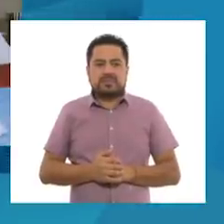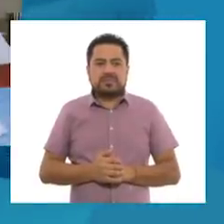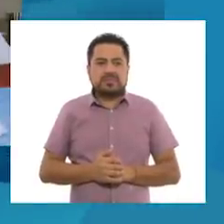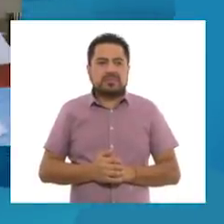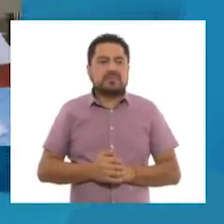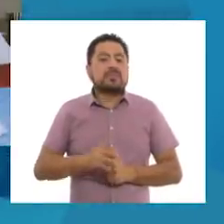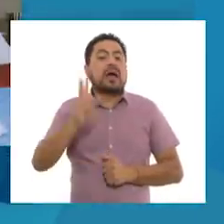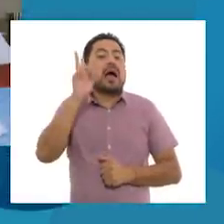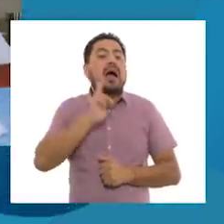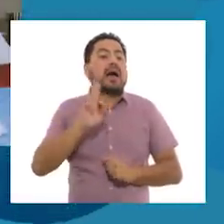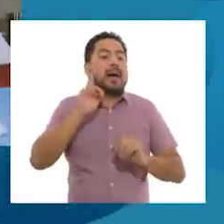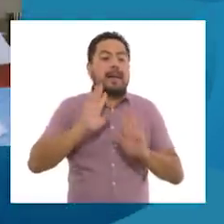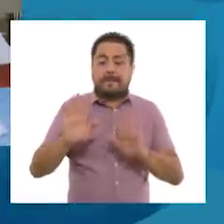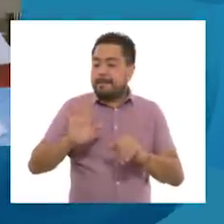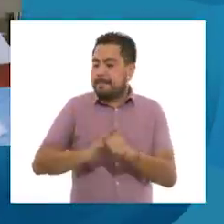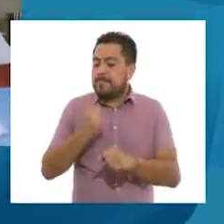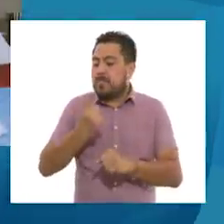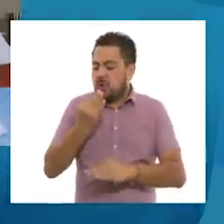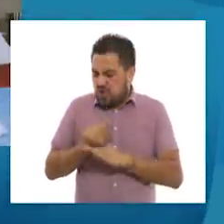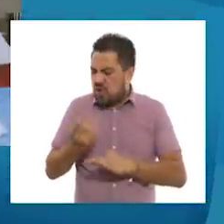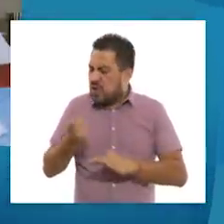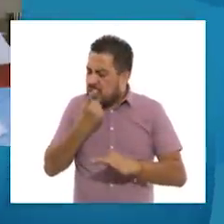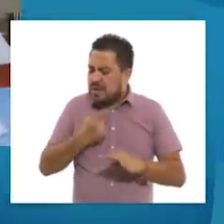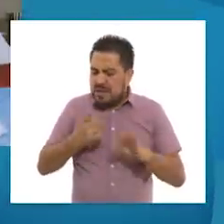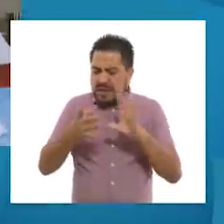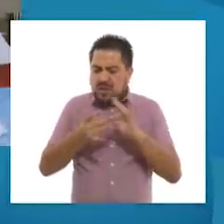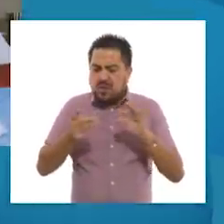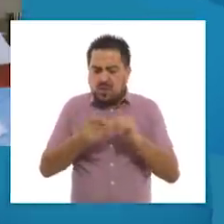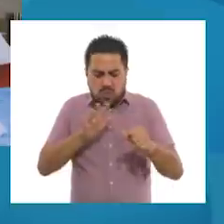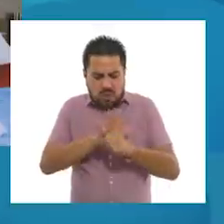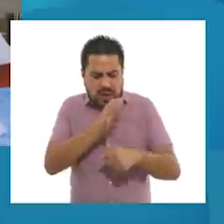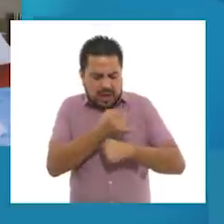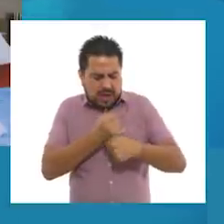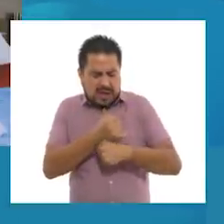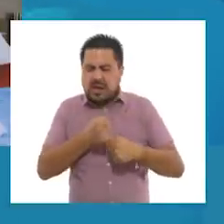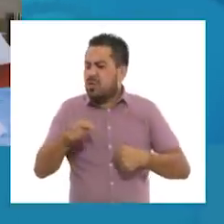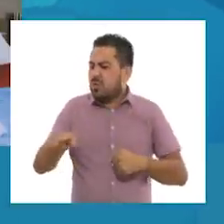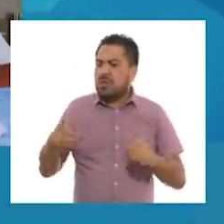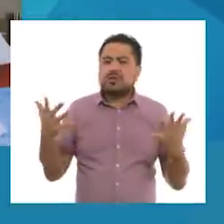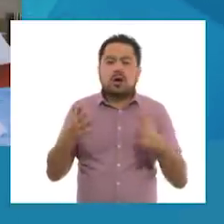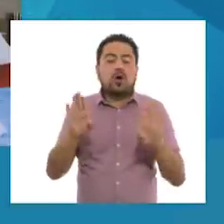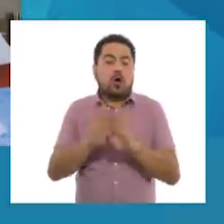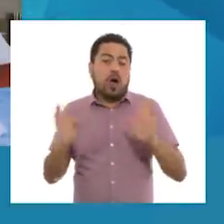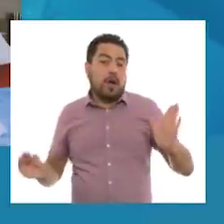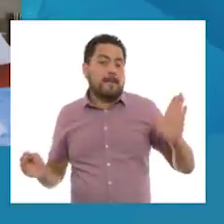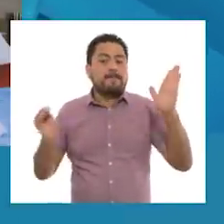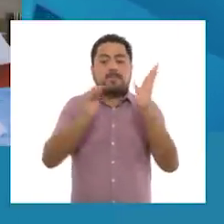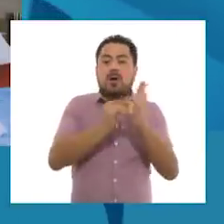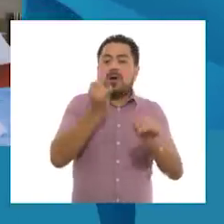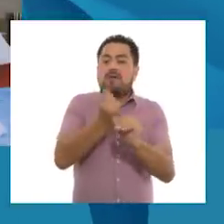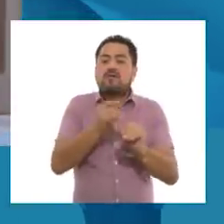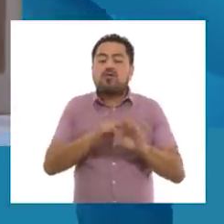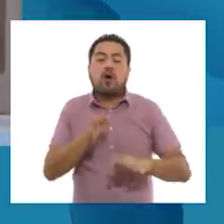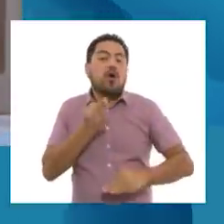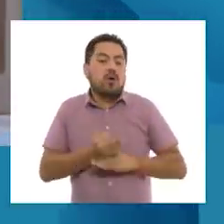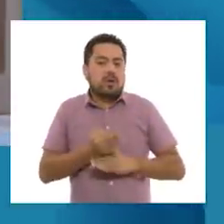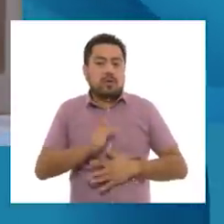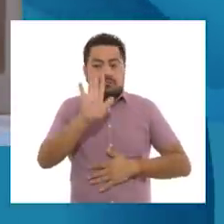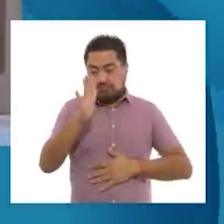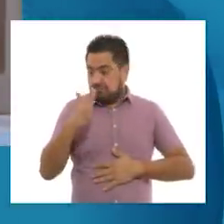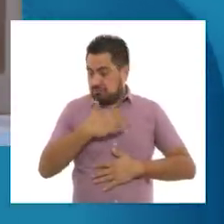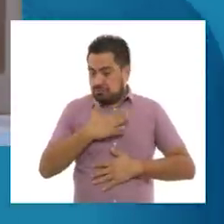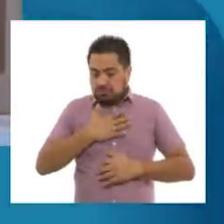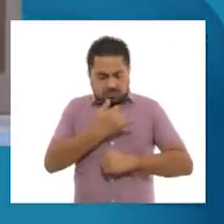A ver, Carmelita, ¿por qué no nos explicas qué parte de la investigación hiciste y cómo pusiste esa información en nuestro cartel? Yo